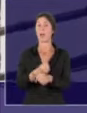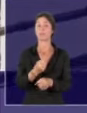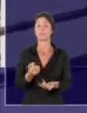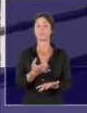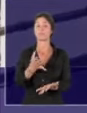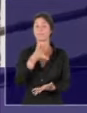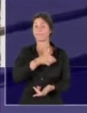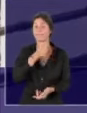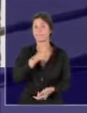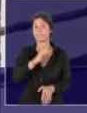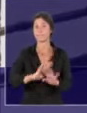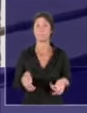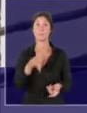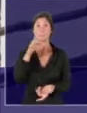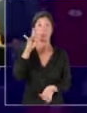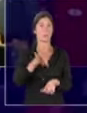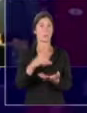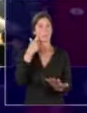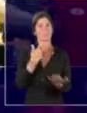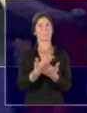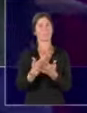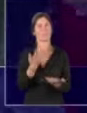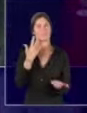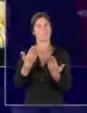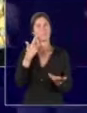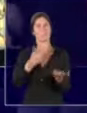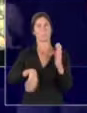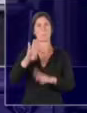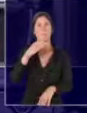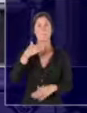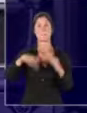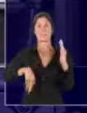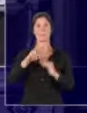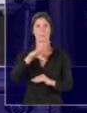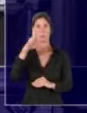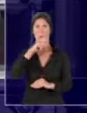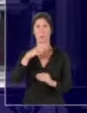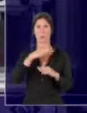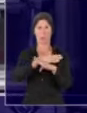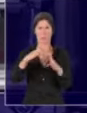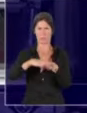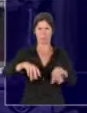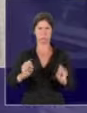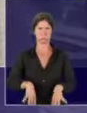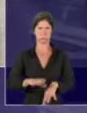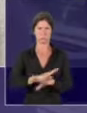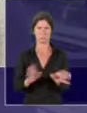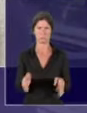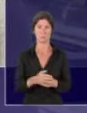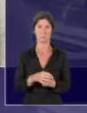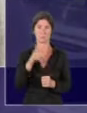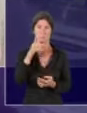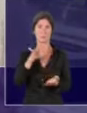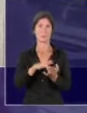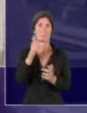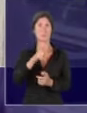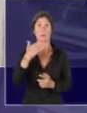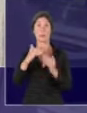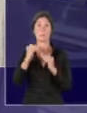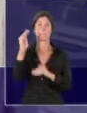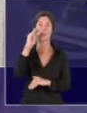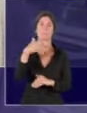hace más evidente entre los menores de 35 años. La mitad dimitiría ahora mismo. Personas con mayor edad han podido desarrollar, pues a lo mejor, una